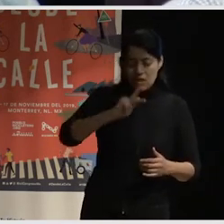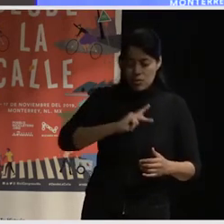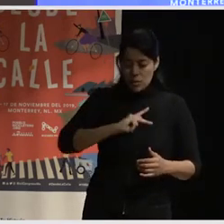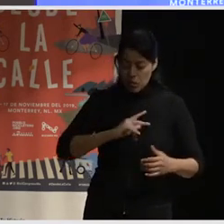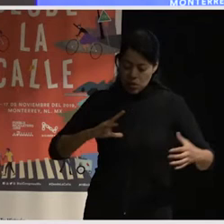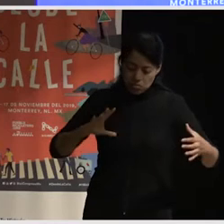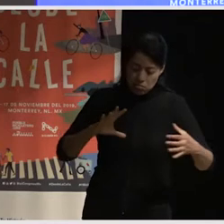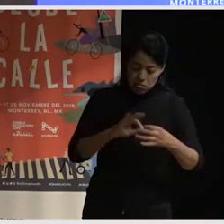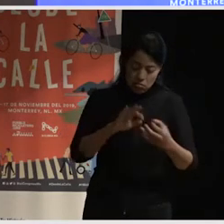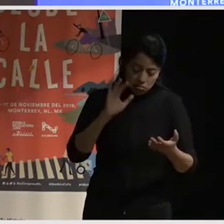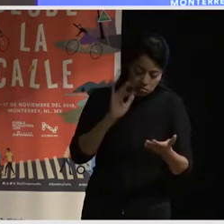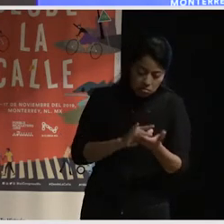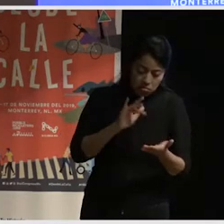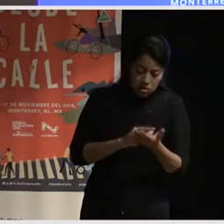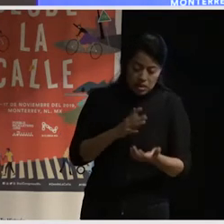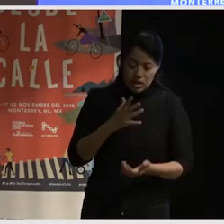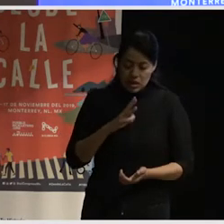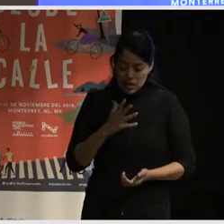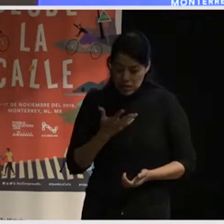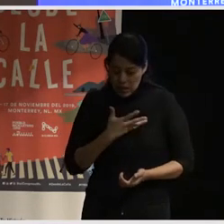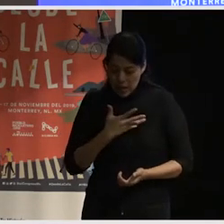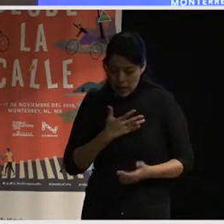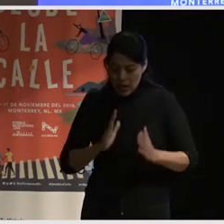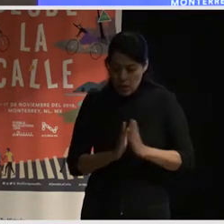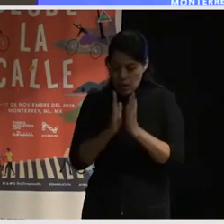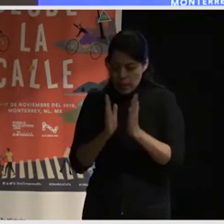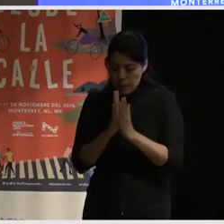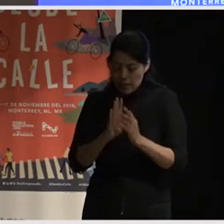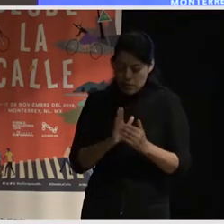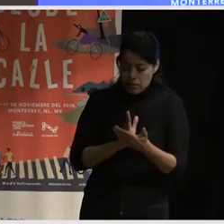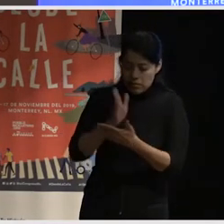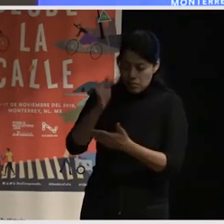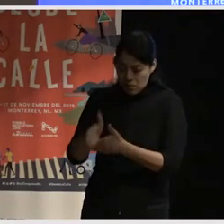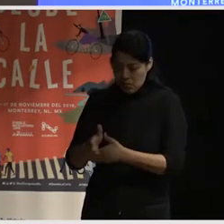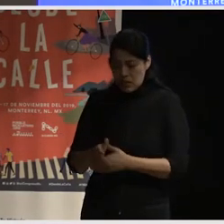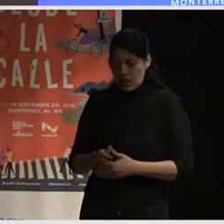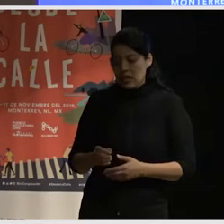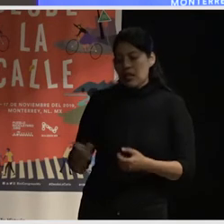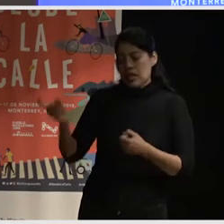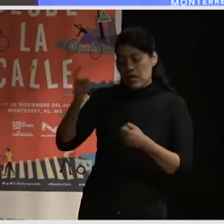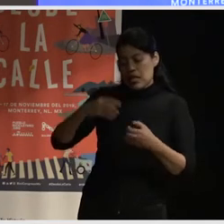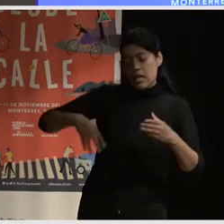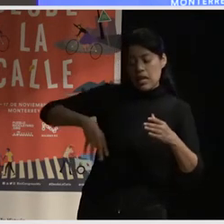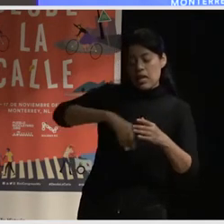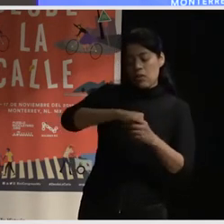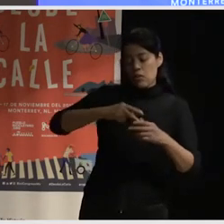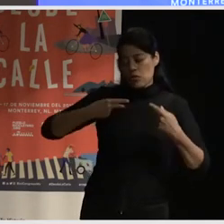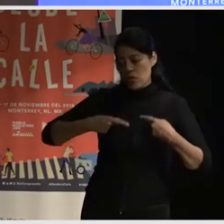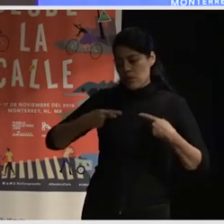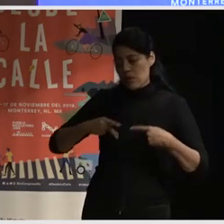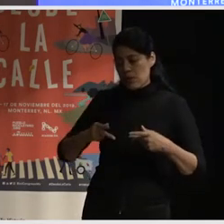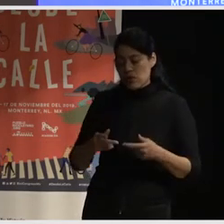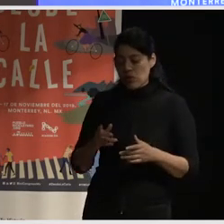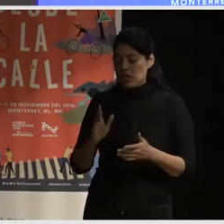que cuente con una participación también mucho más amplia y la inclusión de personas que hasta el momento como mencioné pues no han